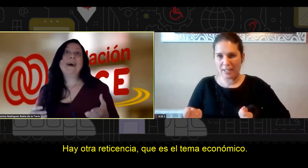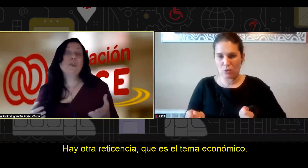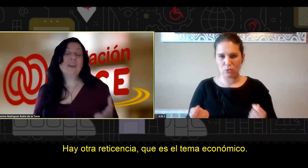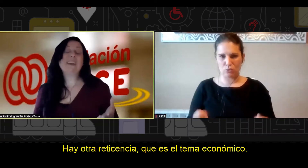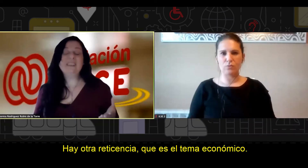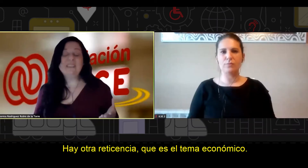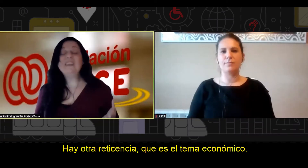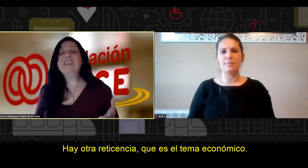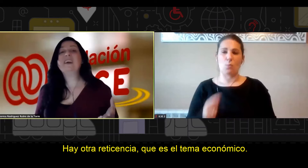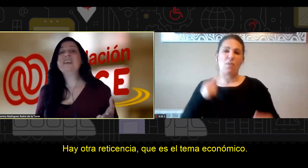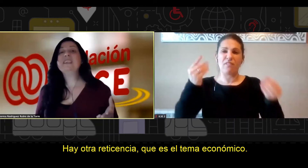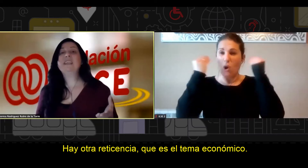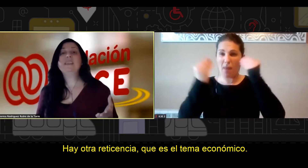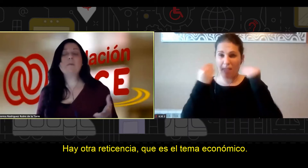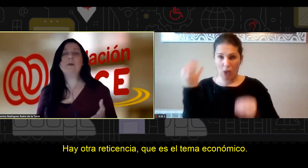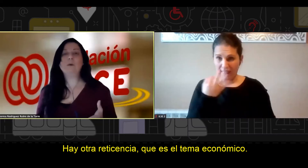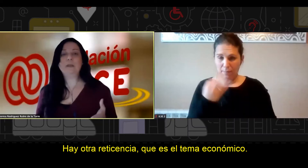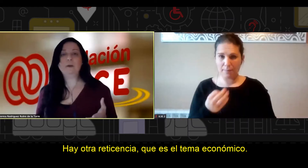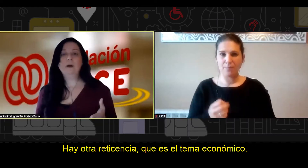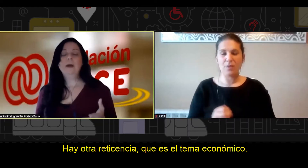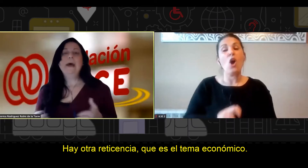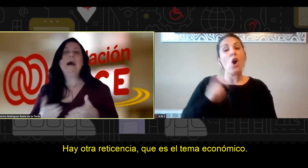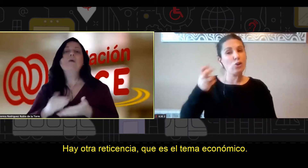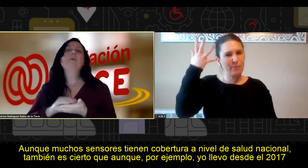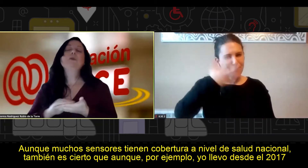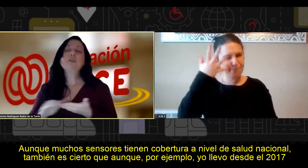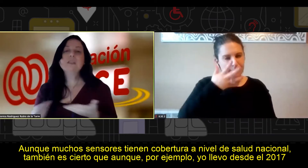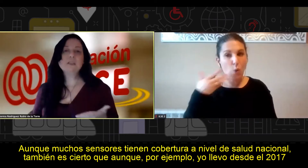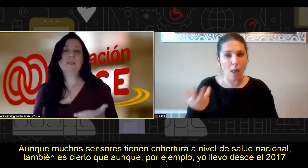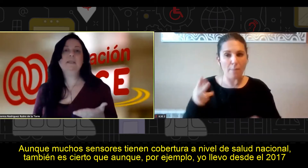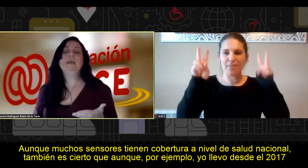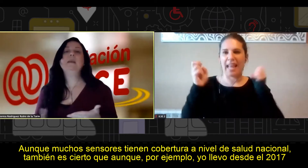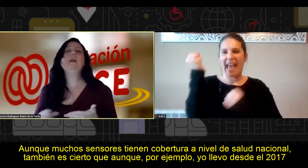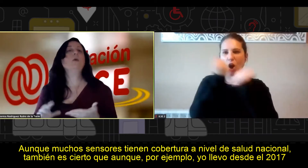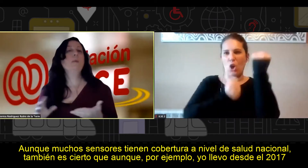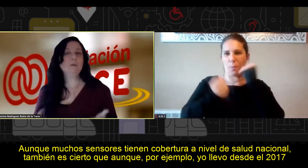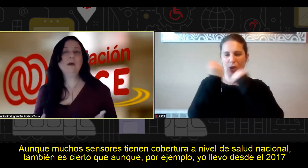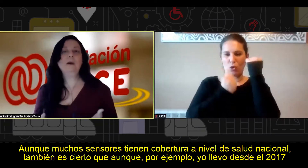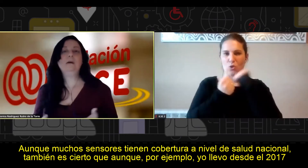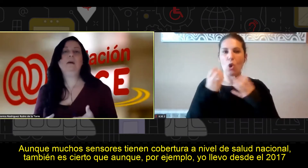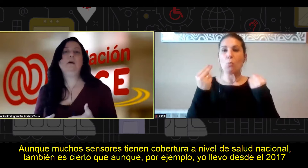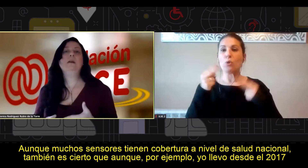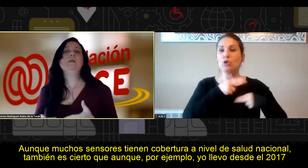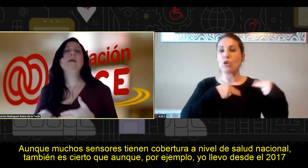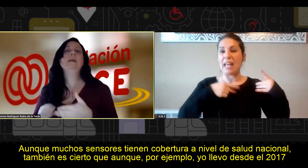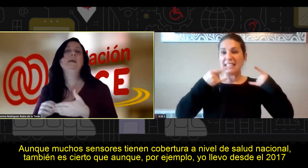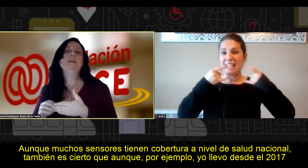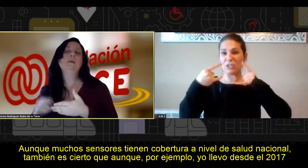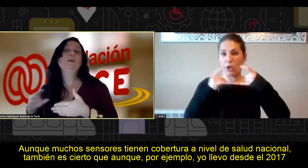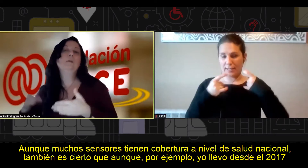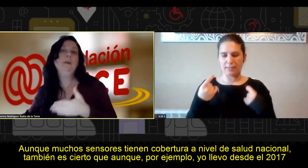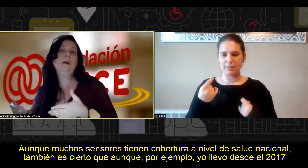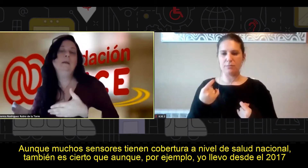Hay otra reticencia, que es el tema económico. Aunque muchos sensores ya tienen cobertura a nivel de